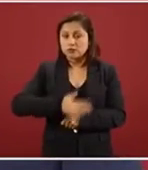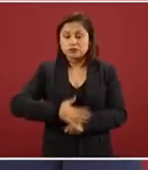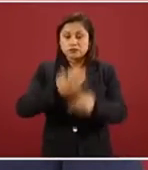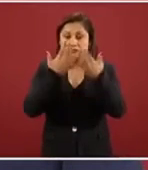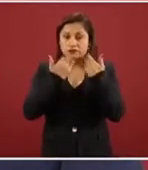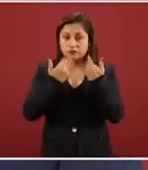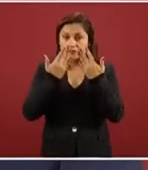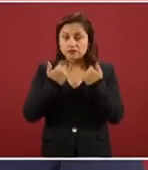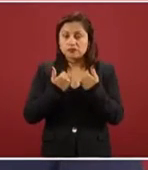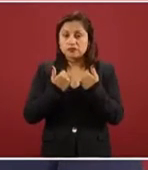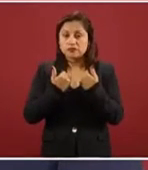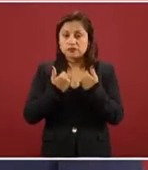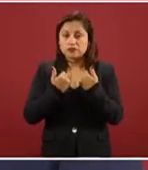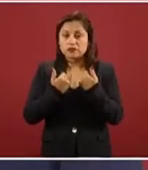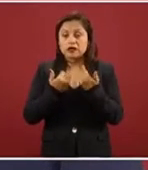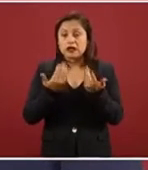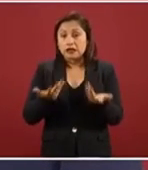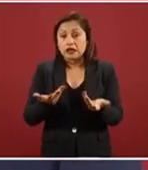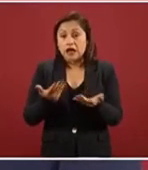se aplicaban